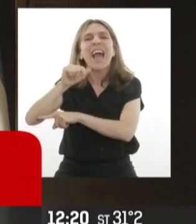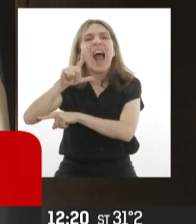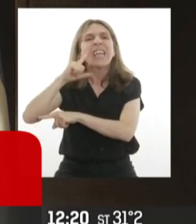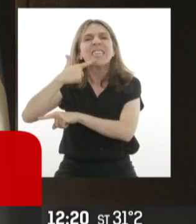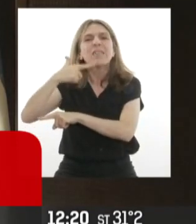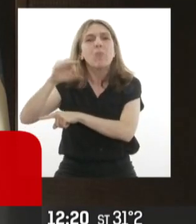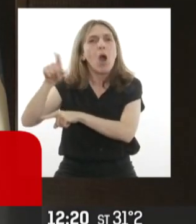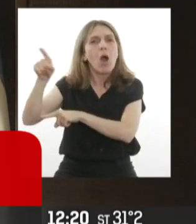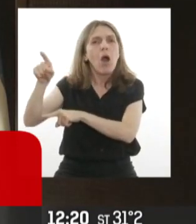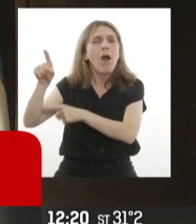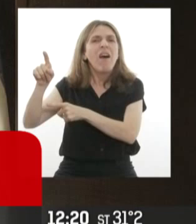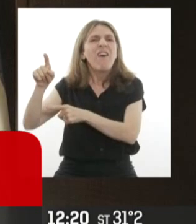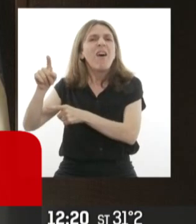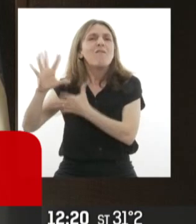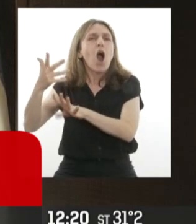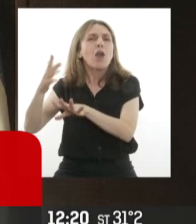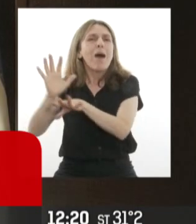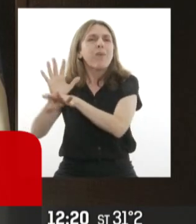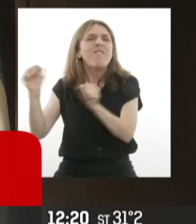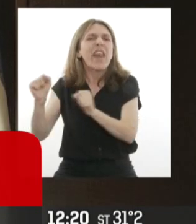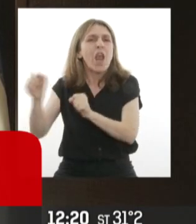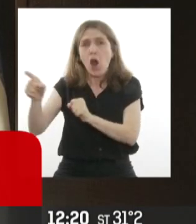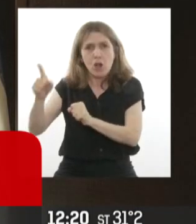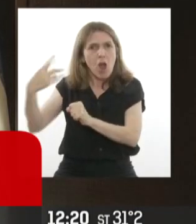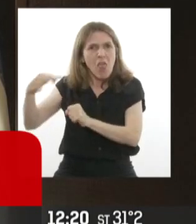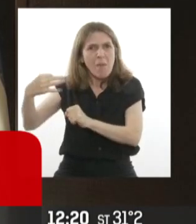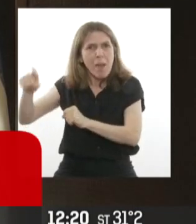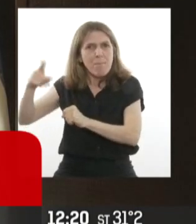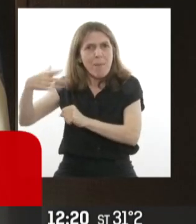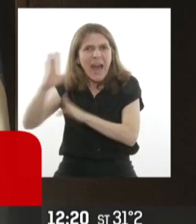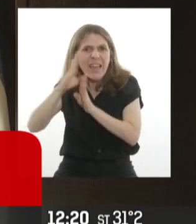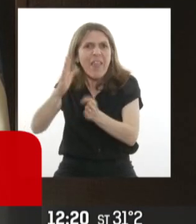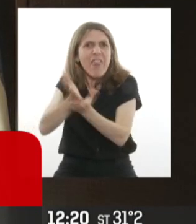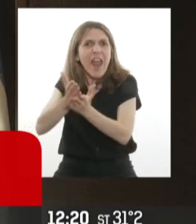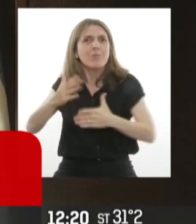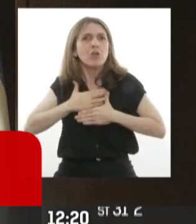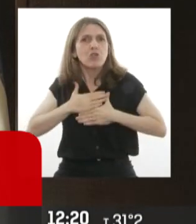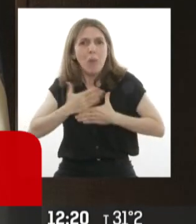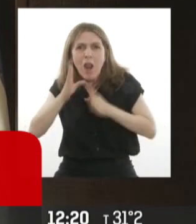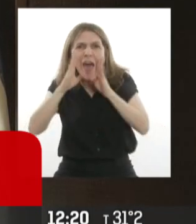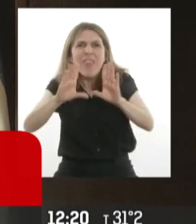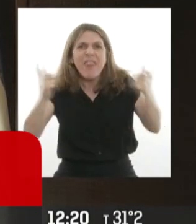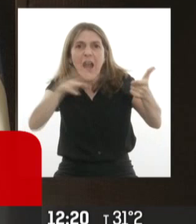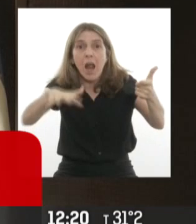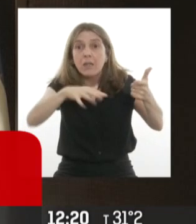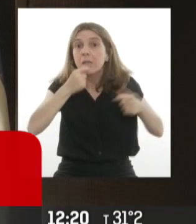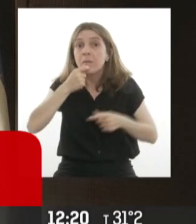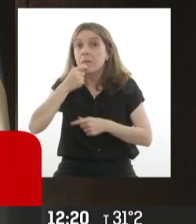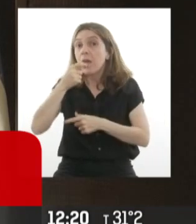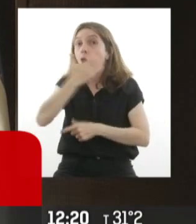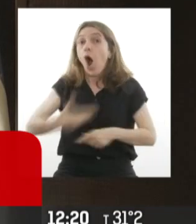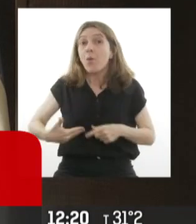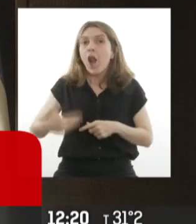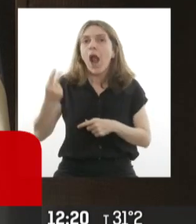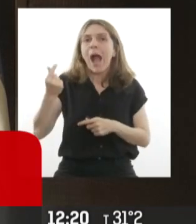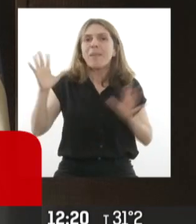humanitario. Porque un capitalismo que no atiende la importancia de la humanidad no es un buen capitalismo,